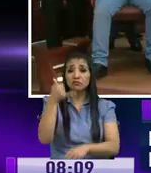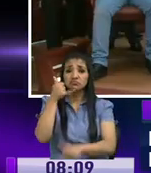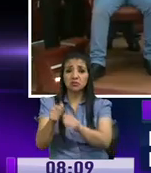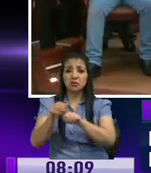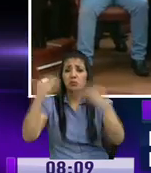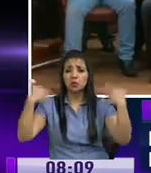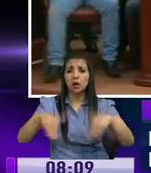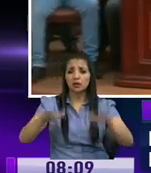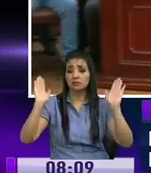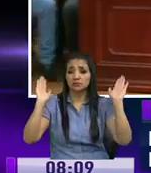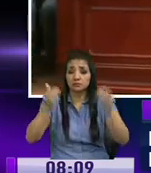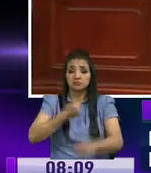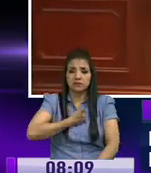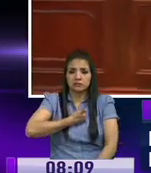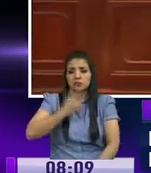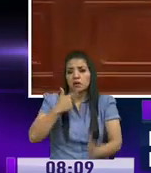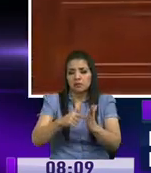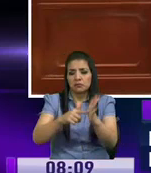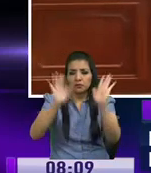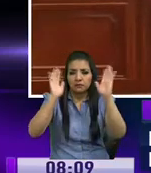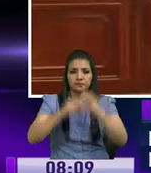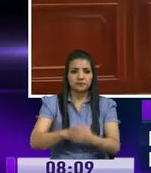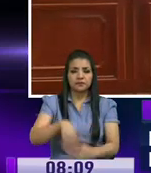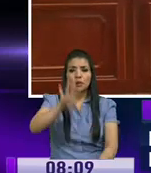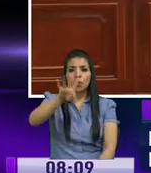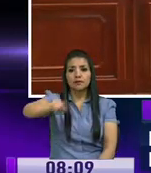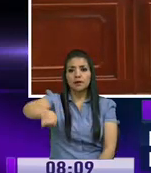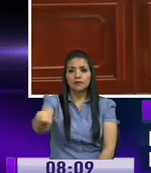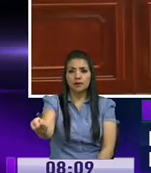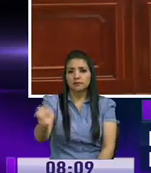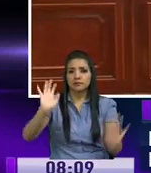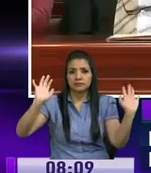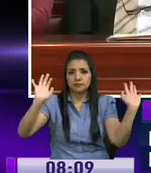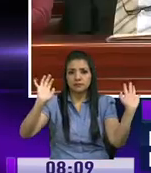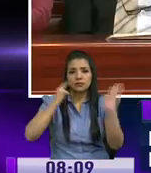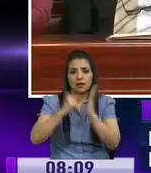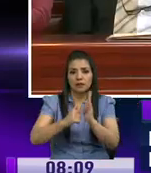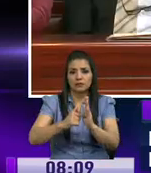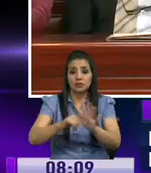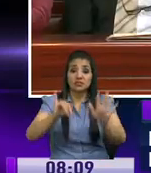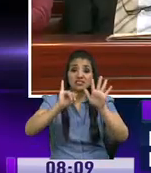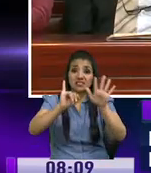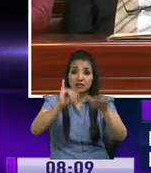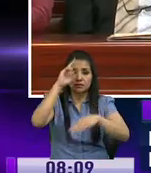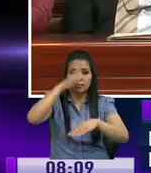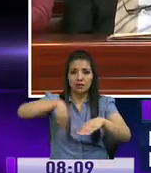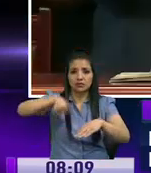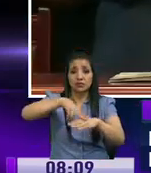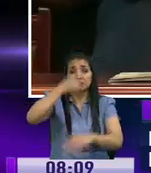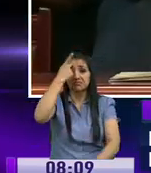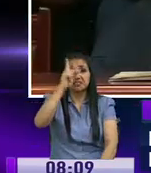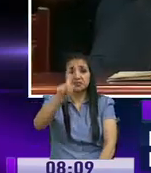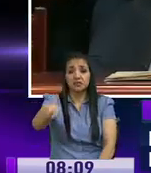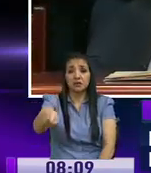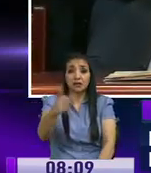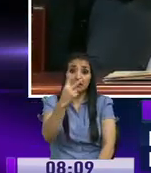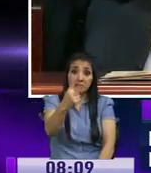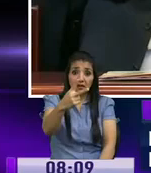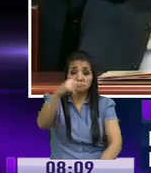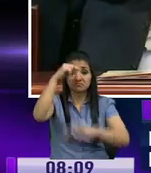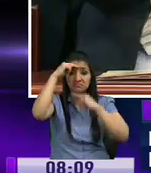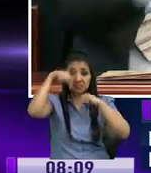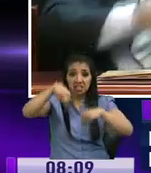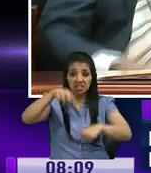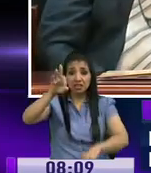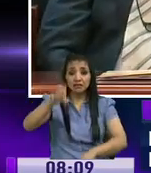nosotros, vecinos. Hay 40 canales de televisión. Hay 6 nacionales. Usted escoge. Si nos ve a nosotros, nos